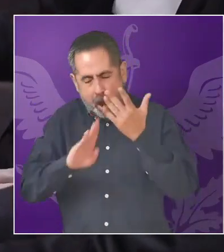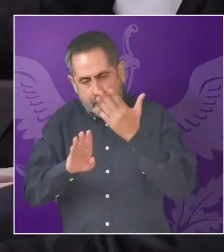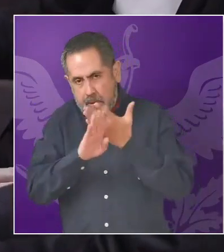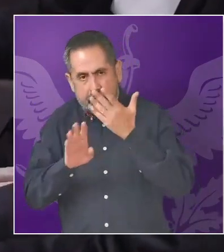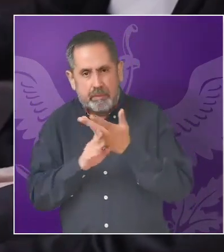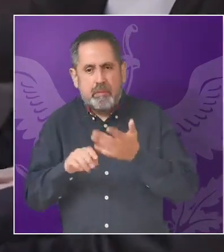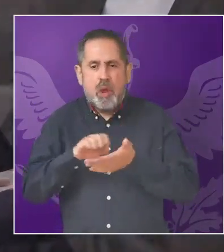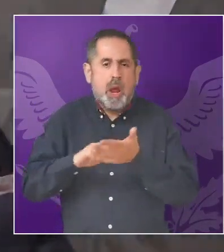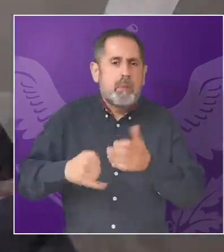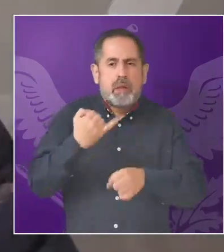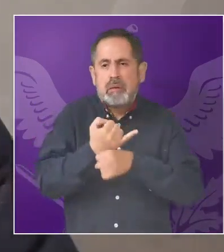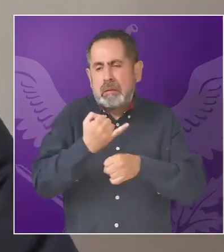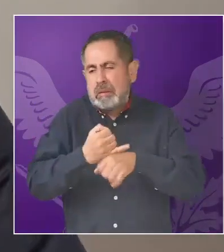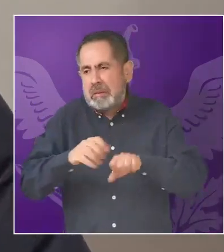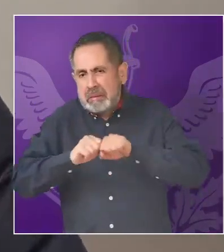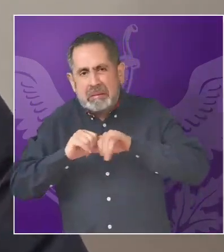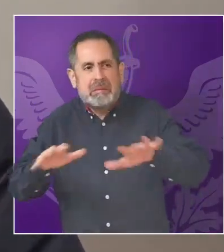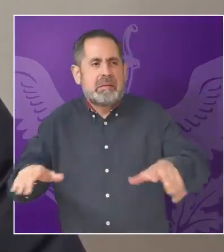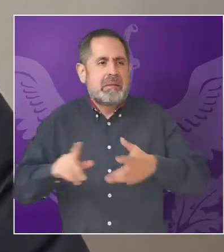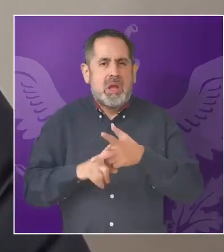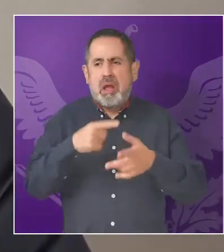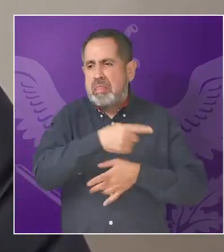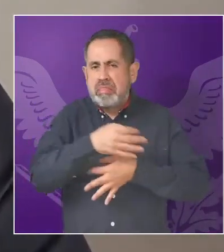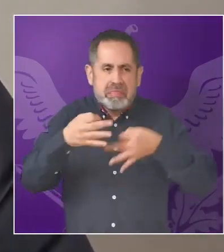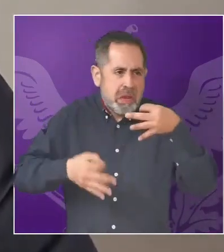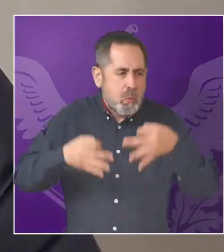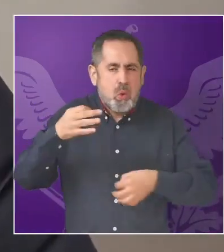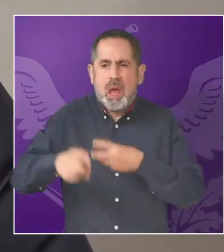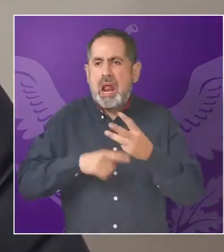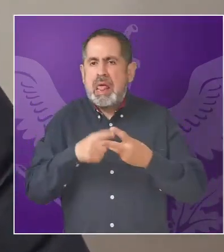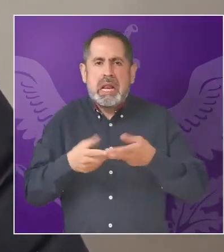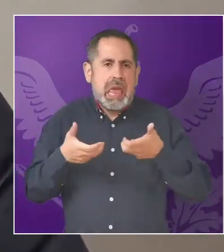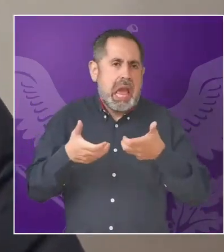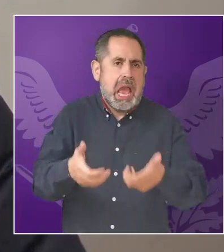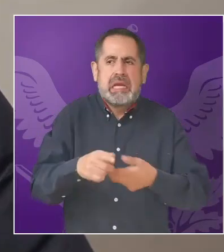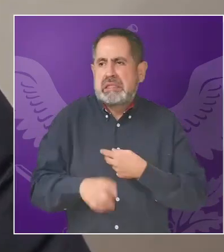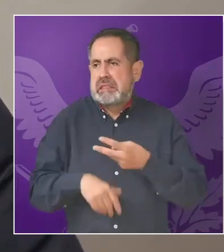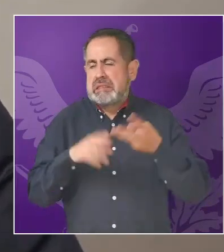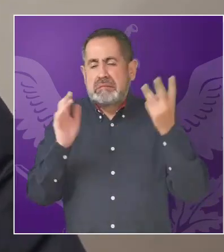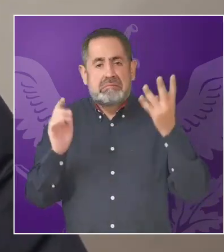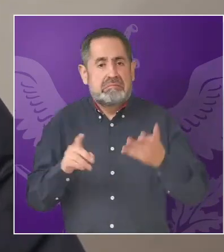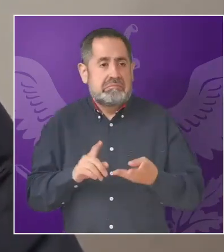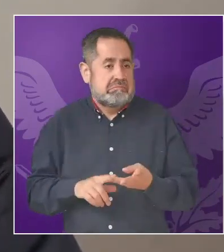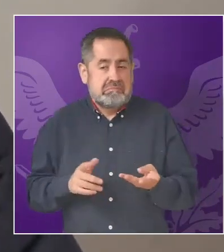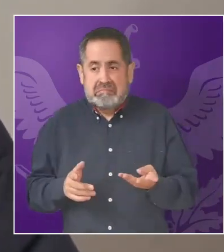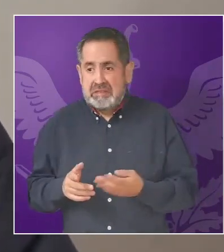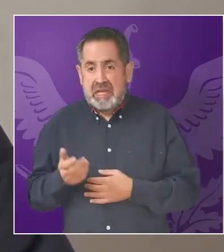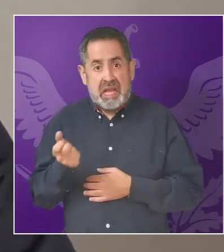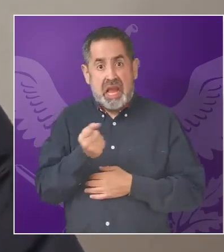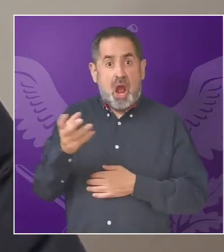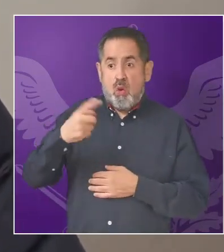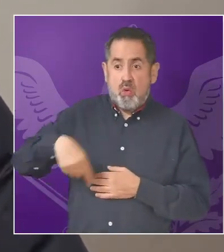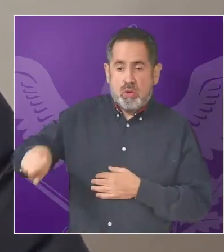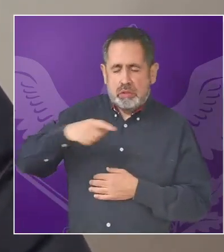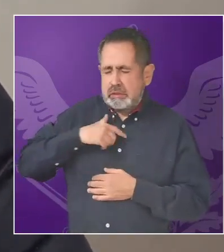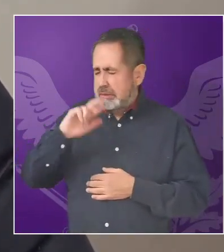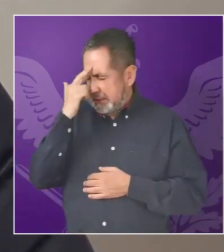cómo nos impactan. En las redes sociales, en el tribunal, en la calle.